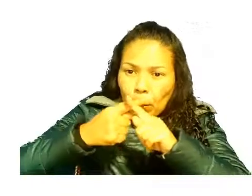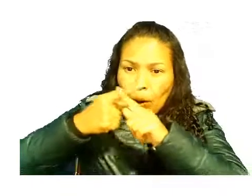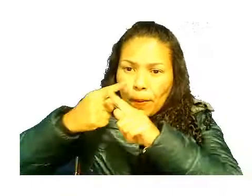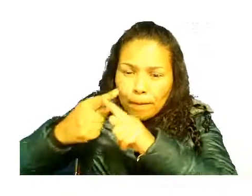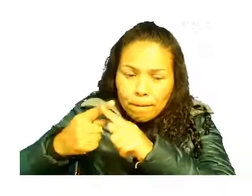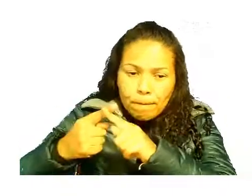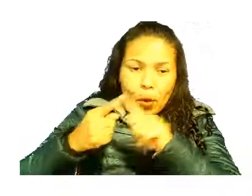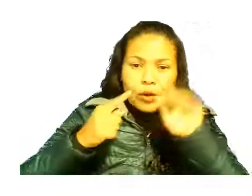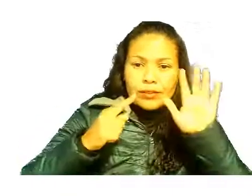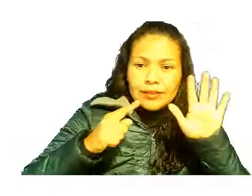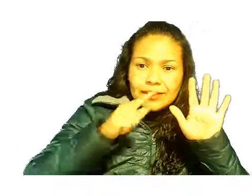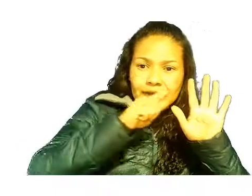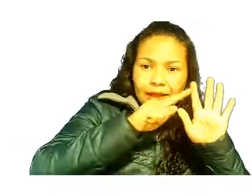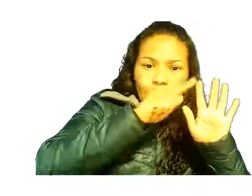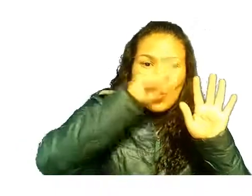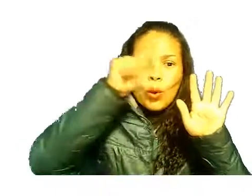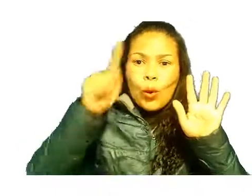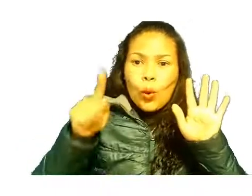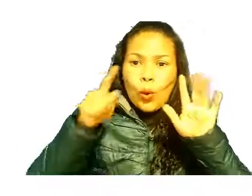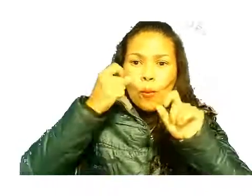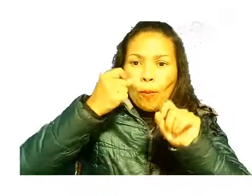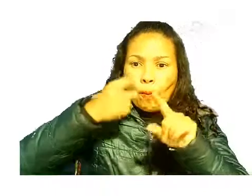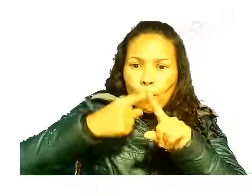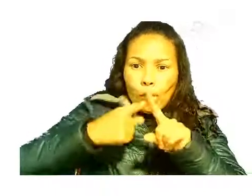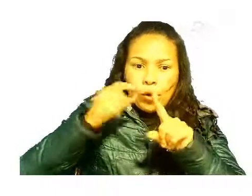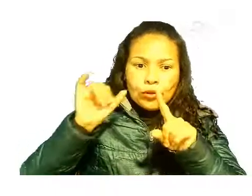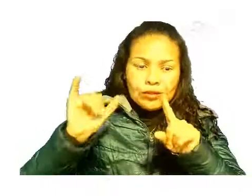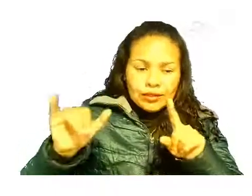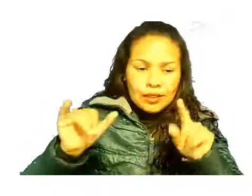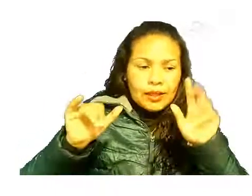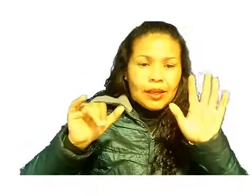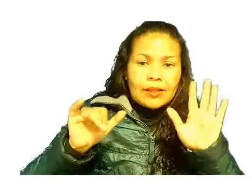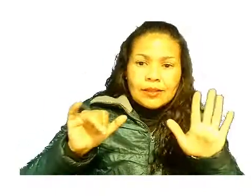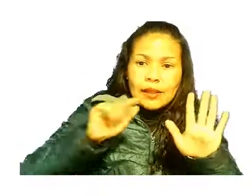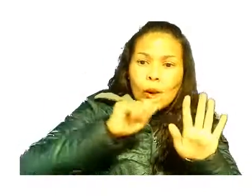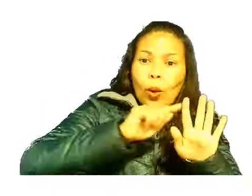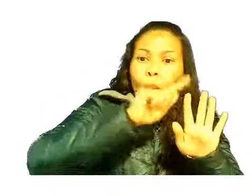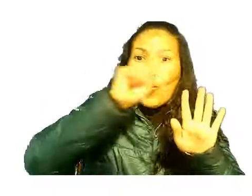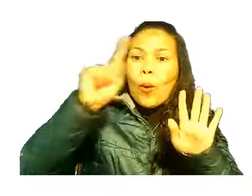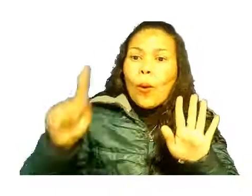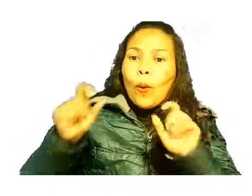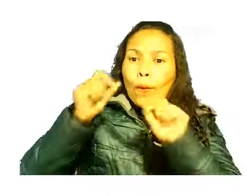resultado, nos daría nuestro término original, nuestro trinomio original.